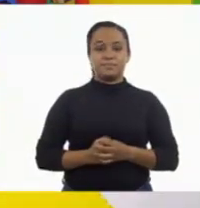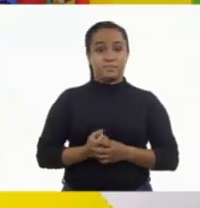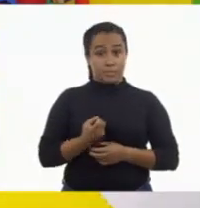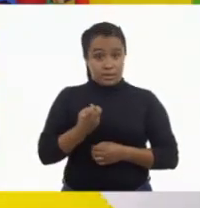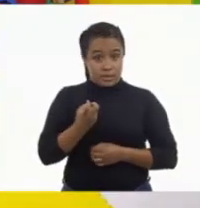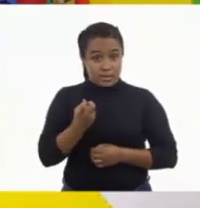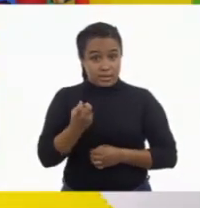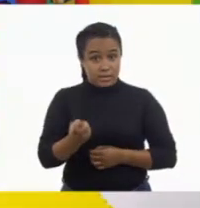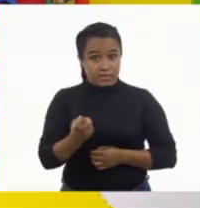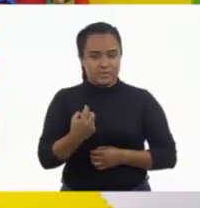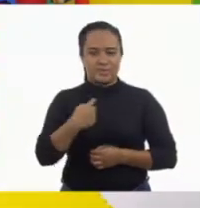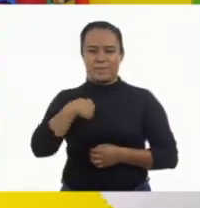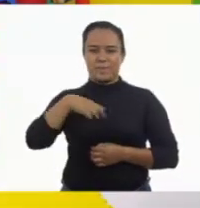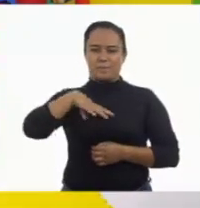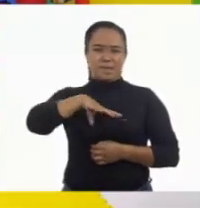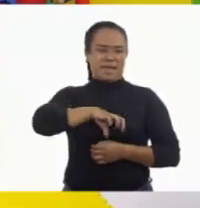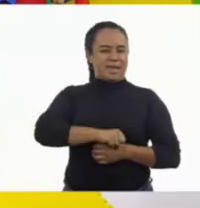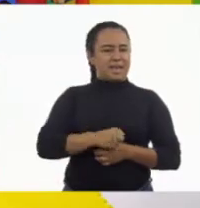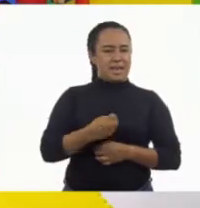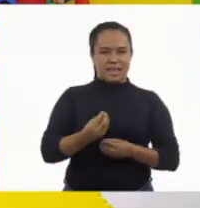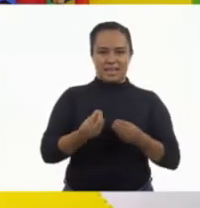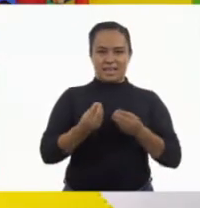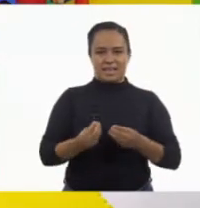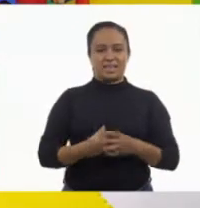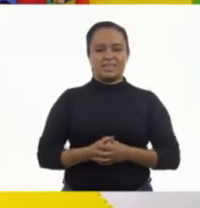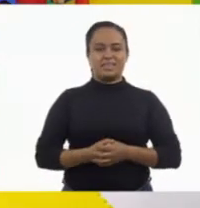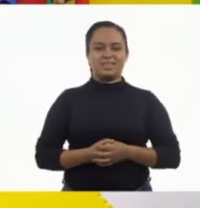Esto me encanta hacerlo.